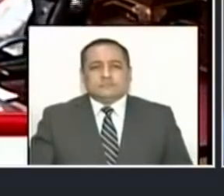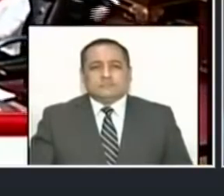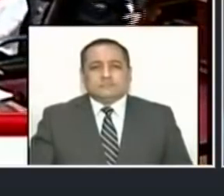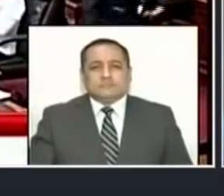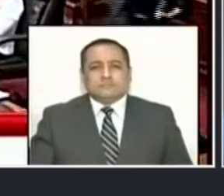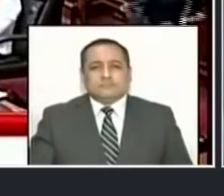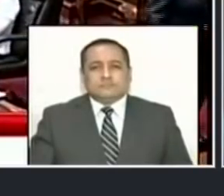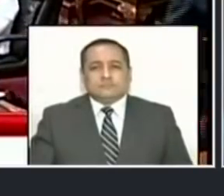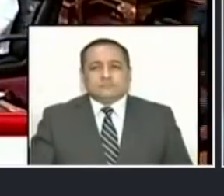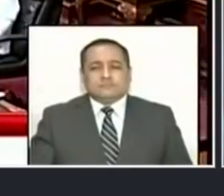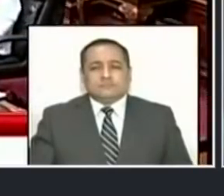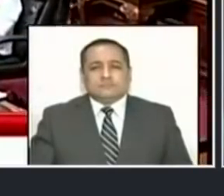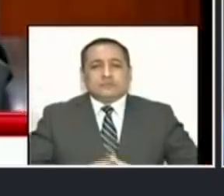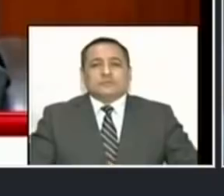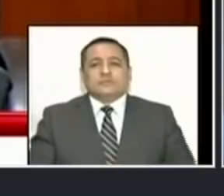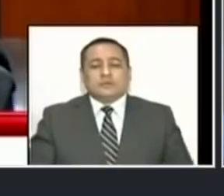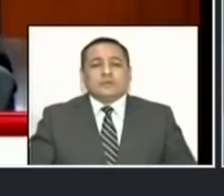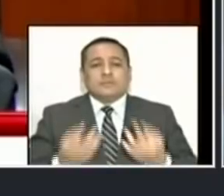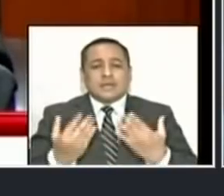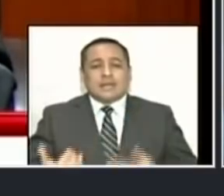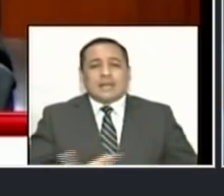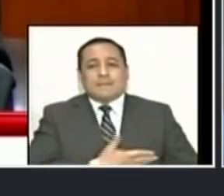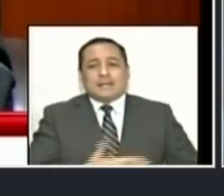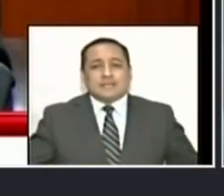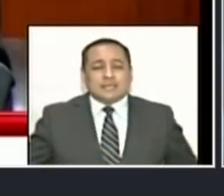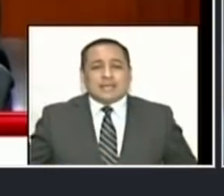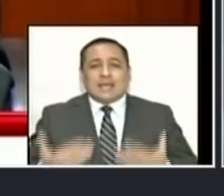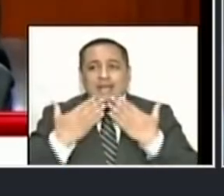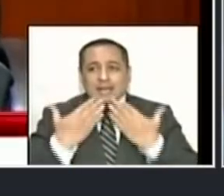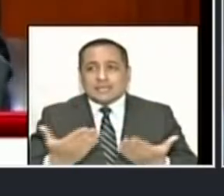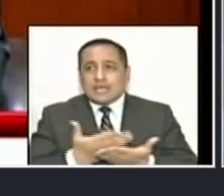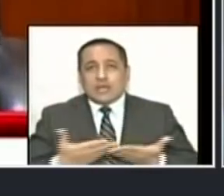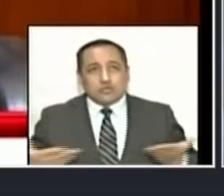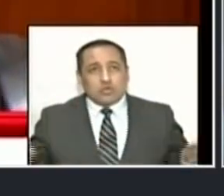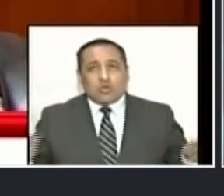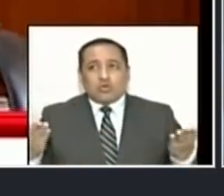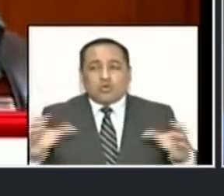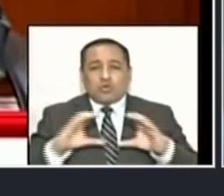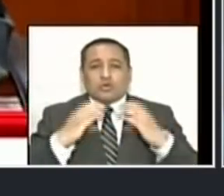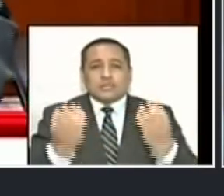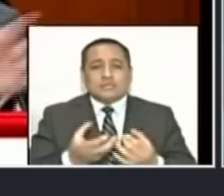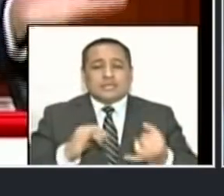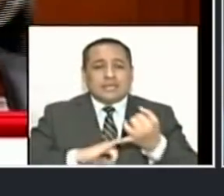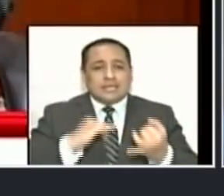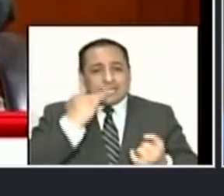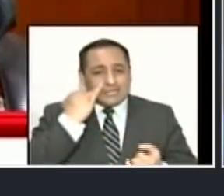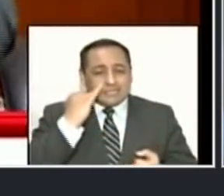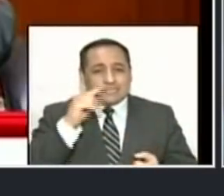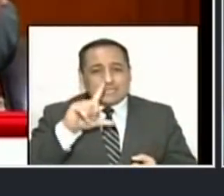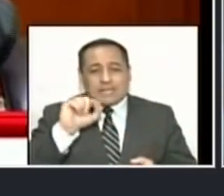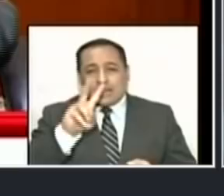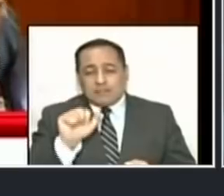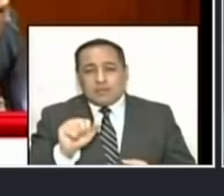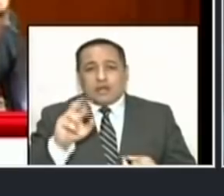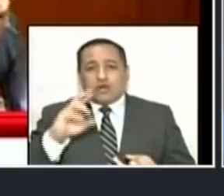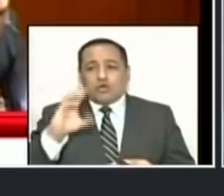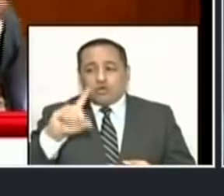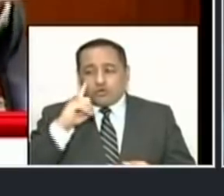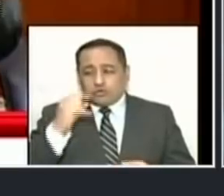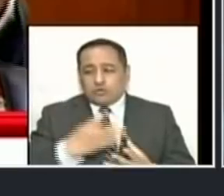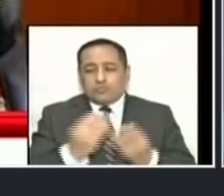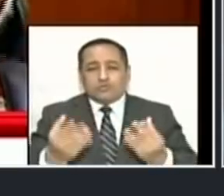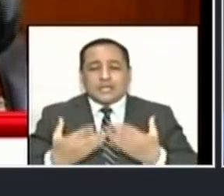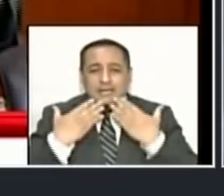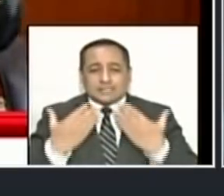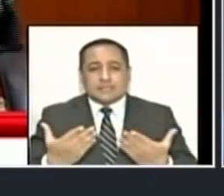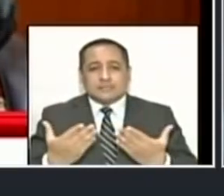la crisis de los últimos días, de no pensar más allá de sus curules en el caso del Congreso. En ese sentido, y no sé que no me